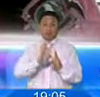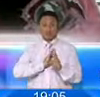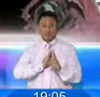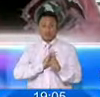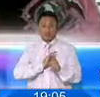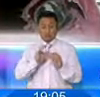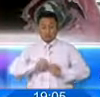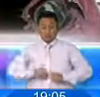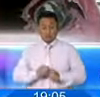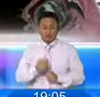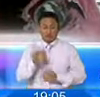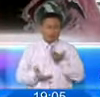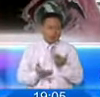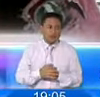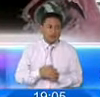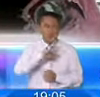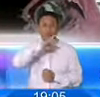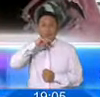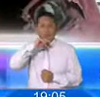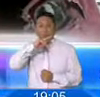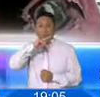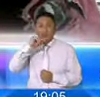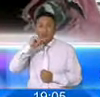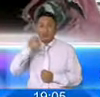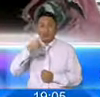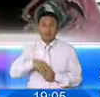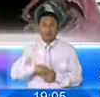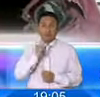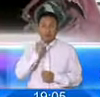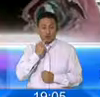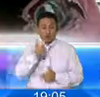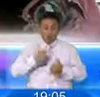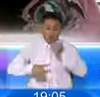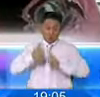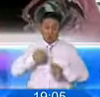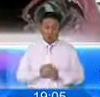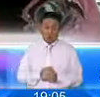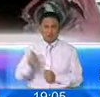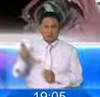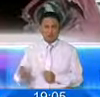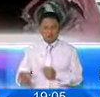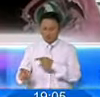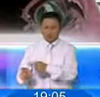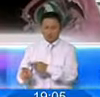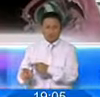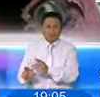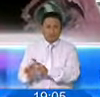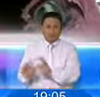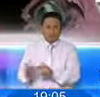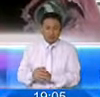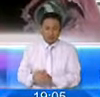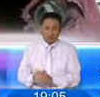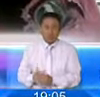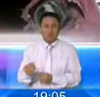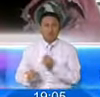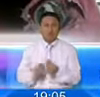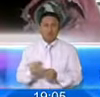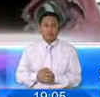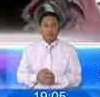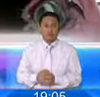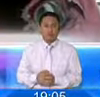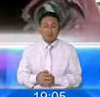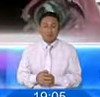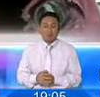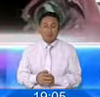evitar adjetivaciones como celoso, bebedor para definir al agresor, que lo único que pretenden es acercar